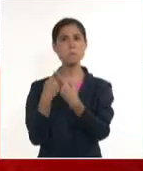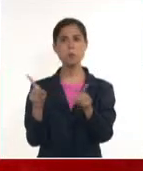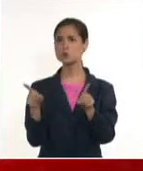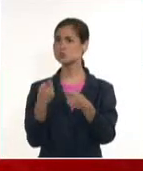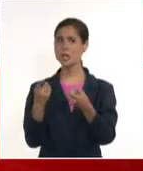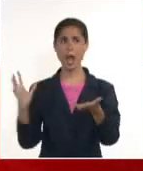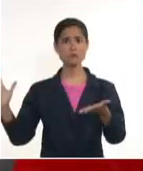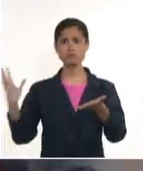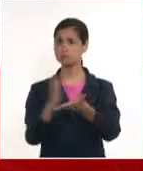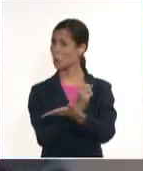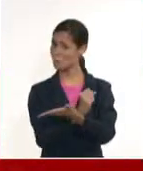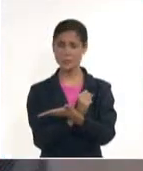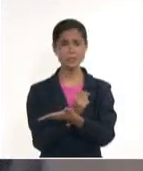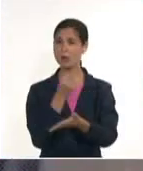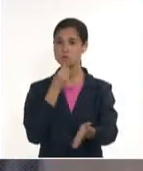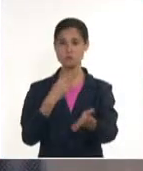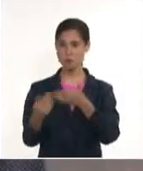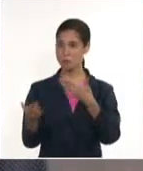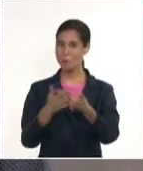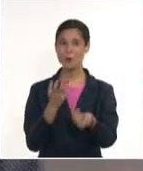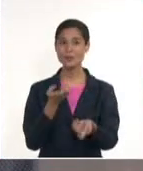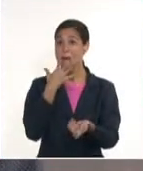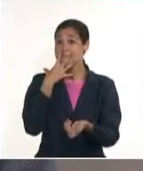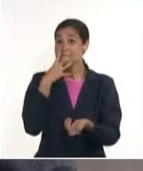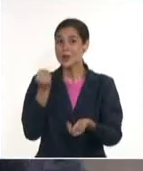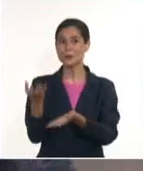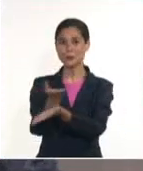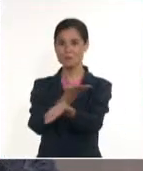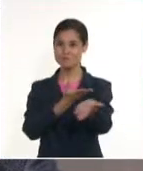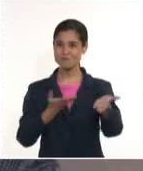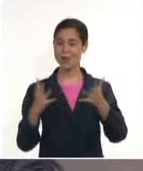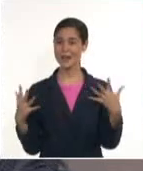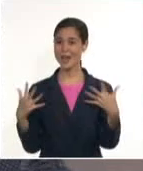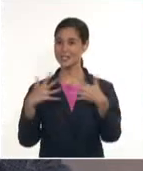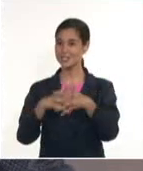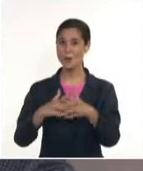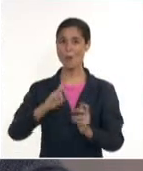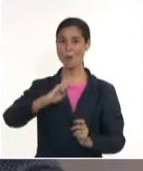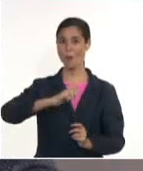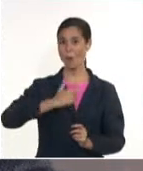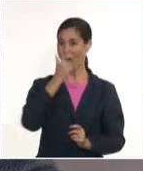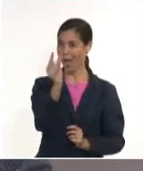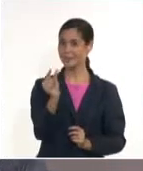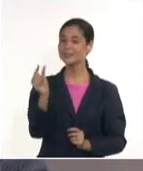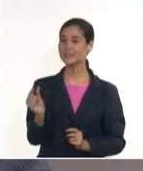gusta cuando tengo que colaborar con otros artistas, tengo que salirme de mi zona de confort. Pero fundamentalmente la